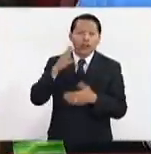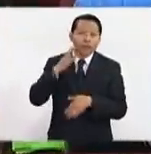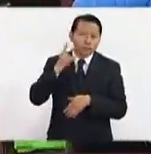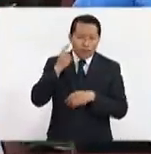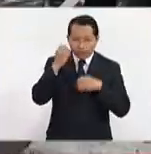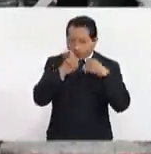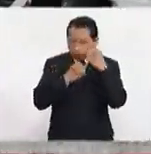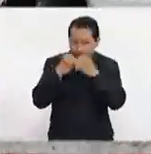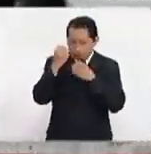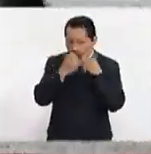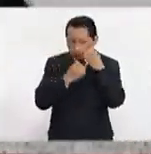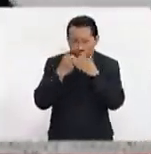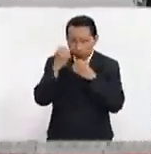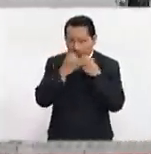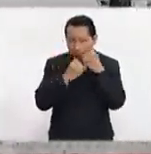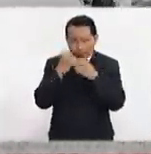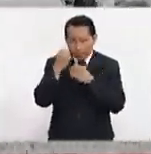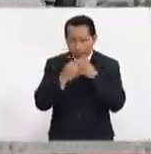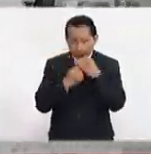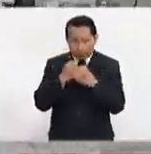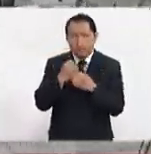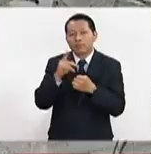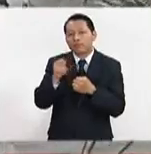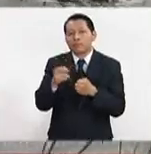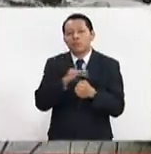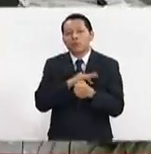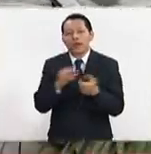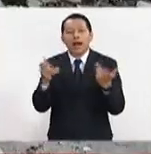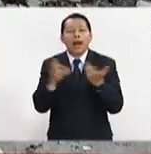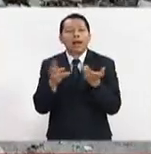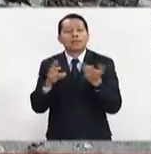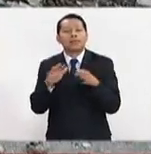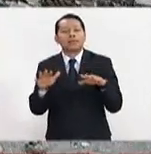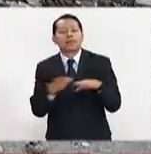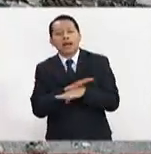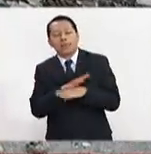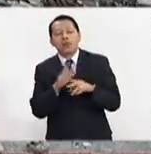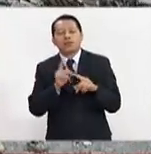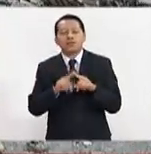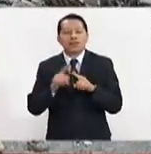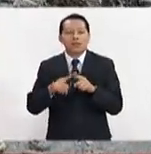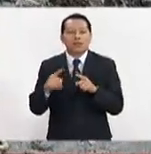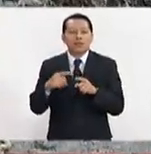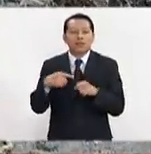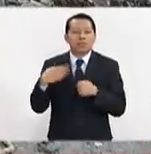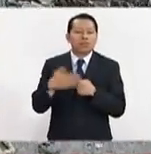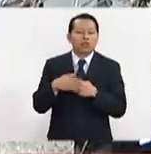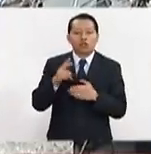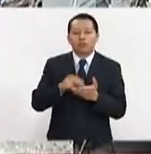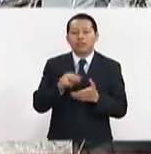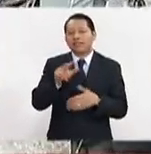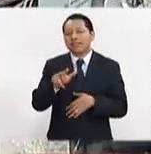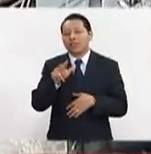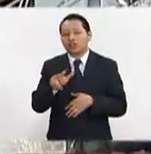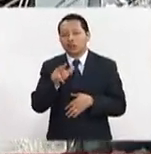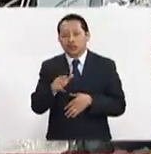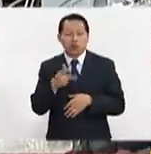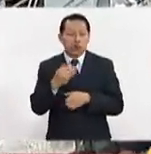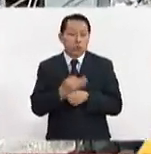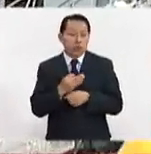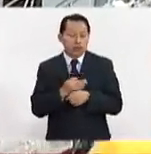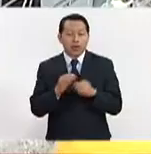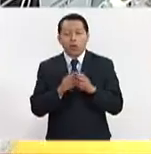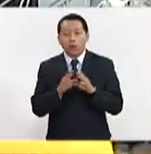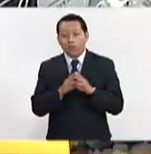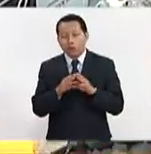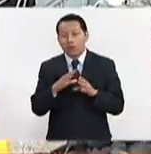se ve a prerrogativa de ellos hacer cualquier modificación que consideren necesaria para 2018, pero por este momento sí, con lo